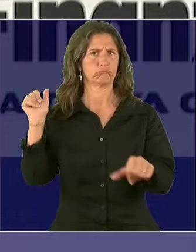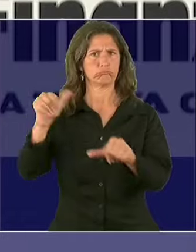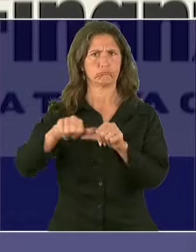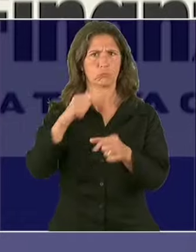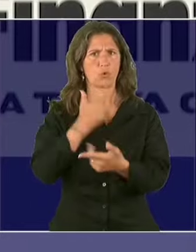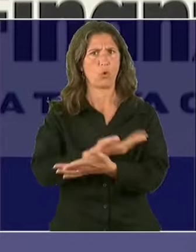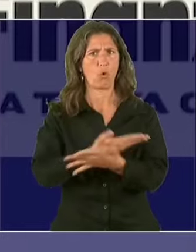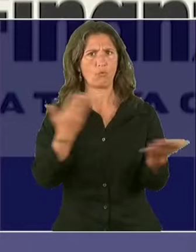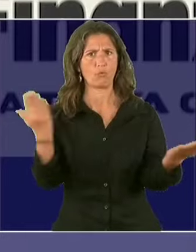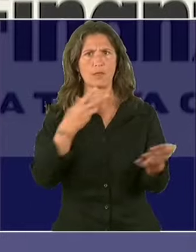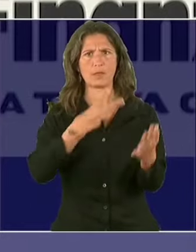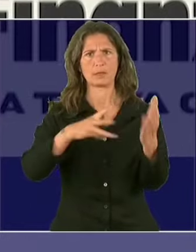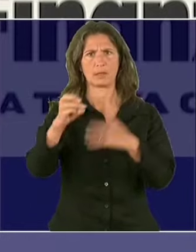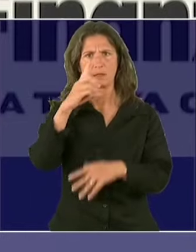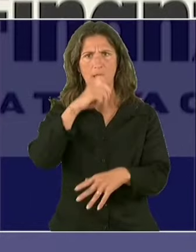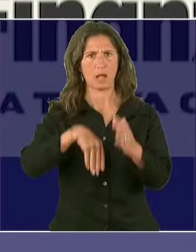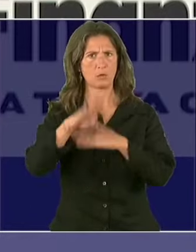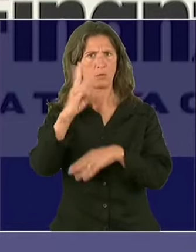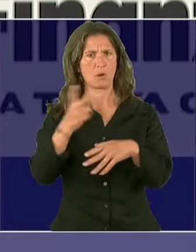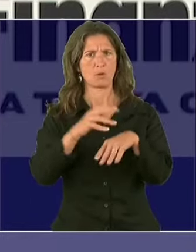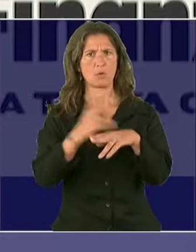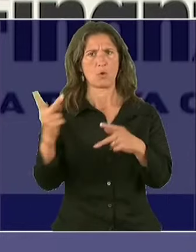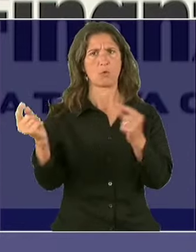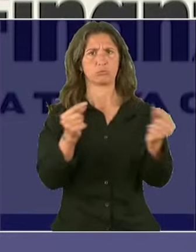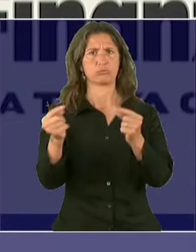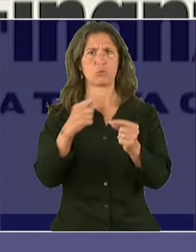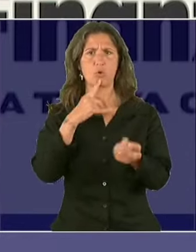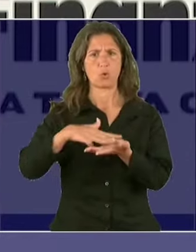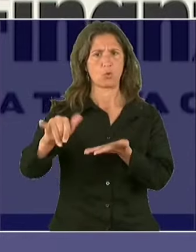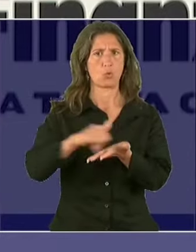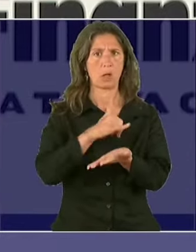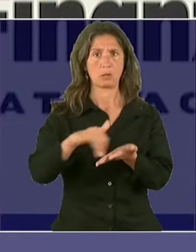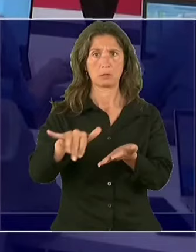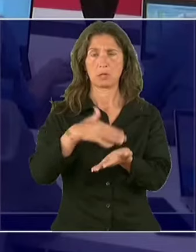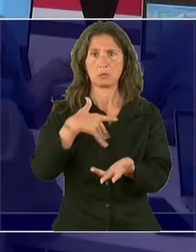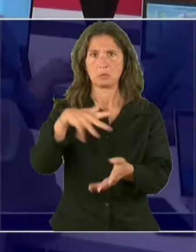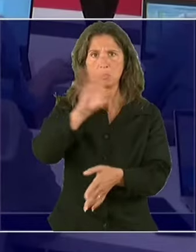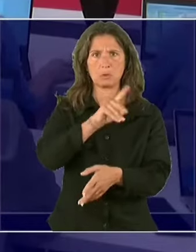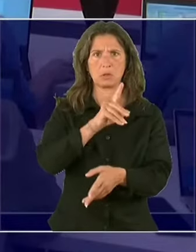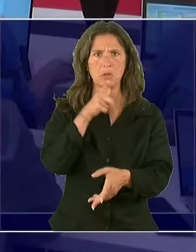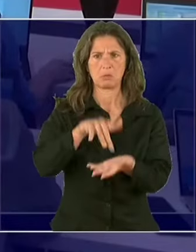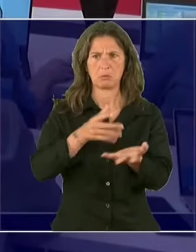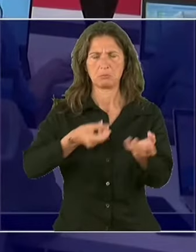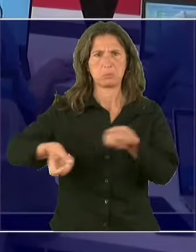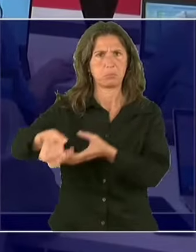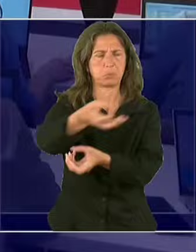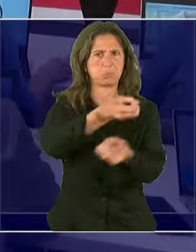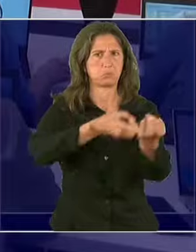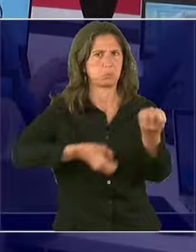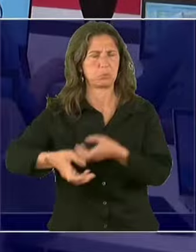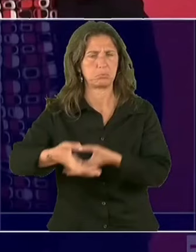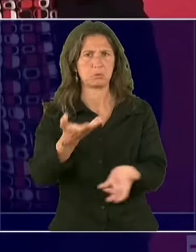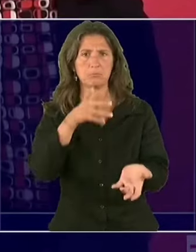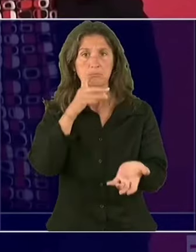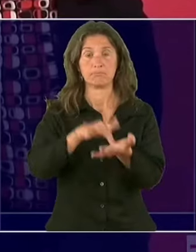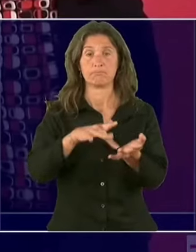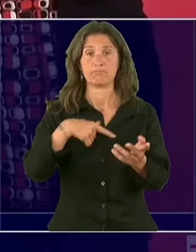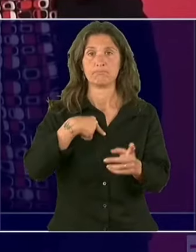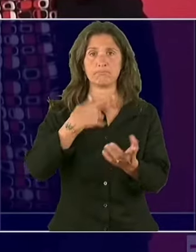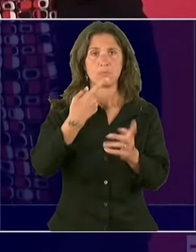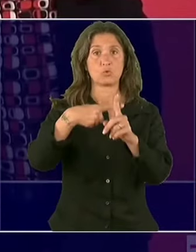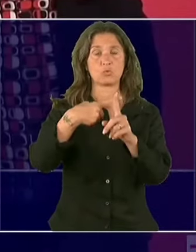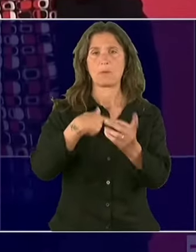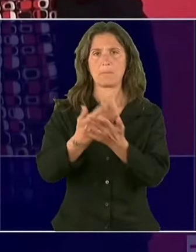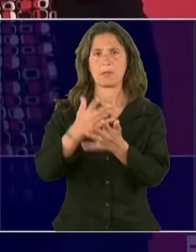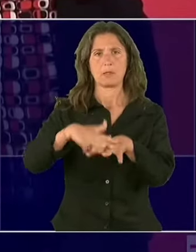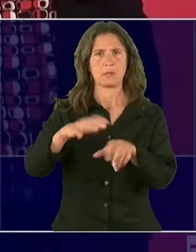años discuten por WhatsApp Es que tampoco entiendo que hace esto dando vueltas por ningún sitio sumar exige su dimisión inmediata le está poniendo cara de